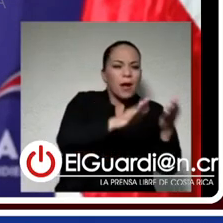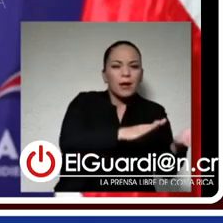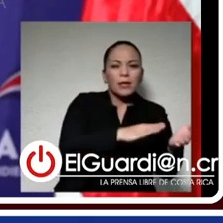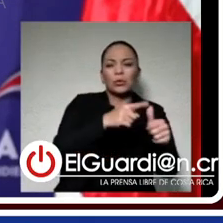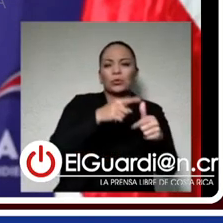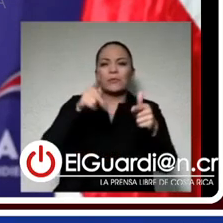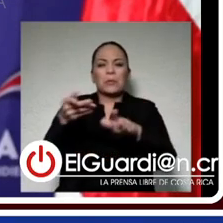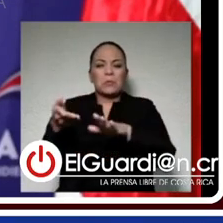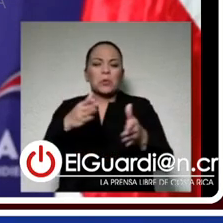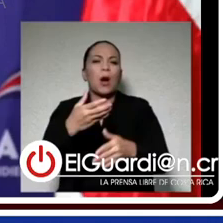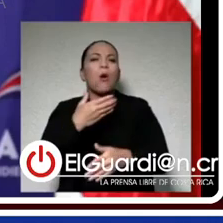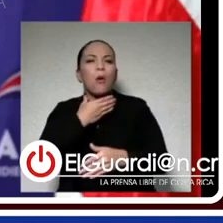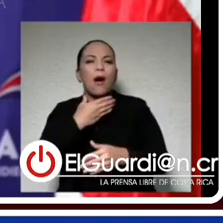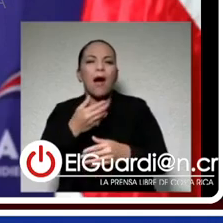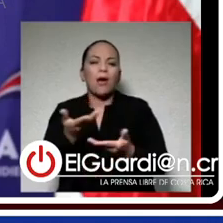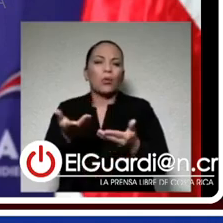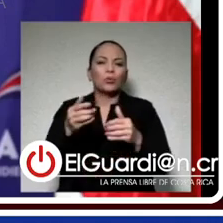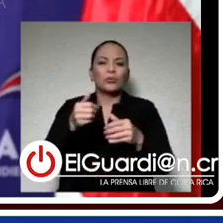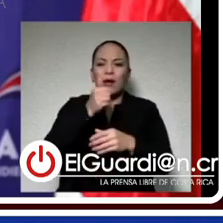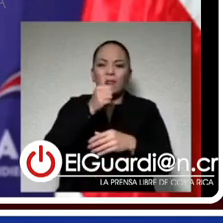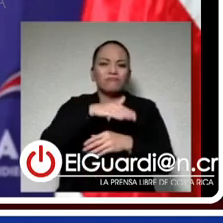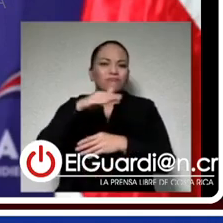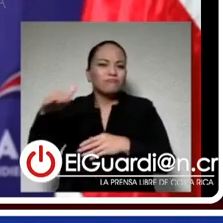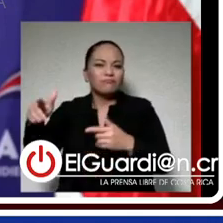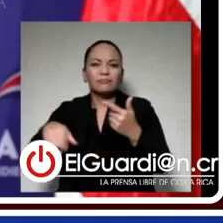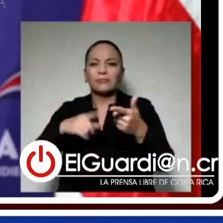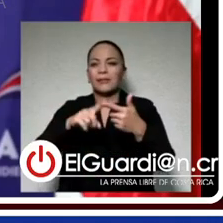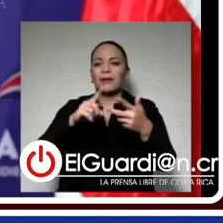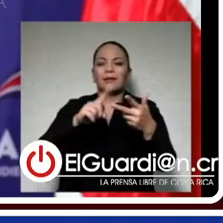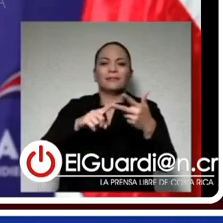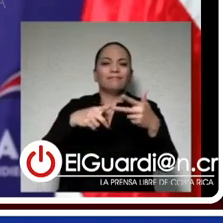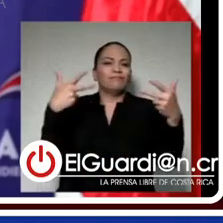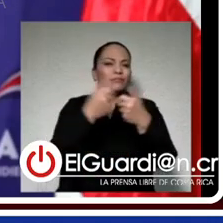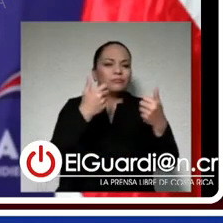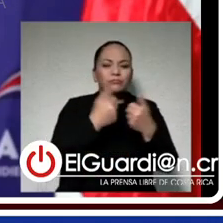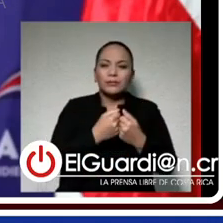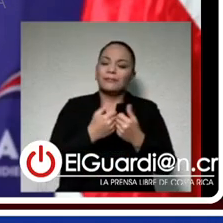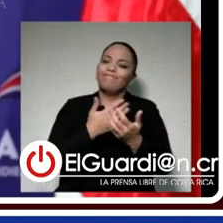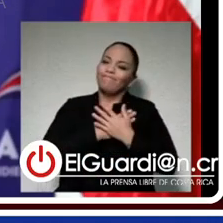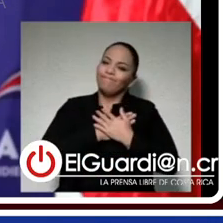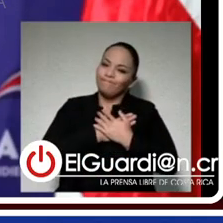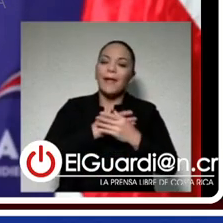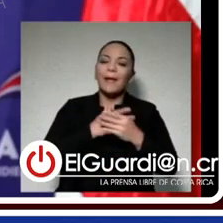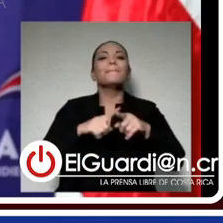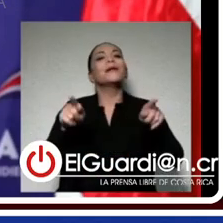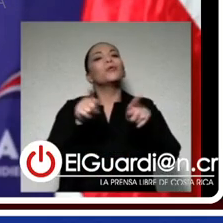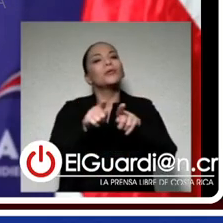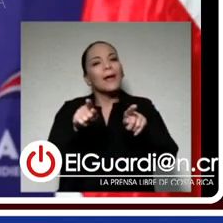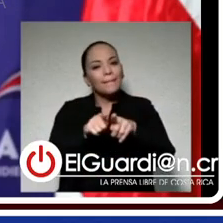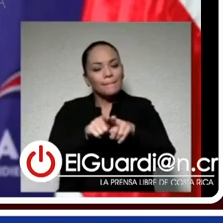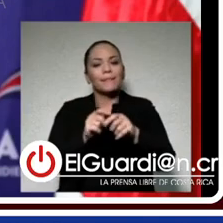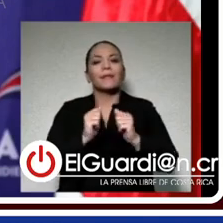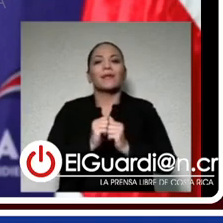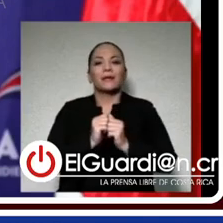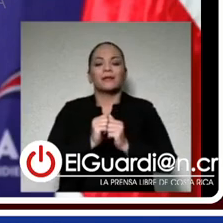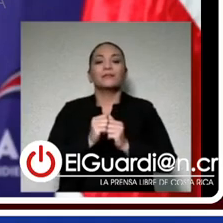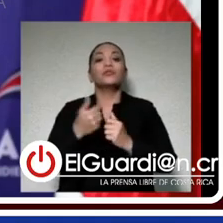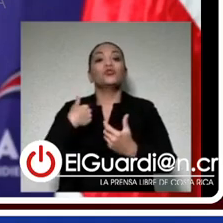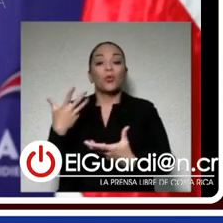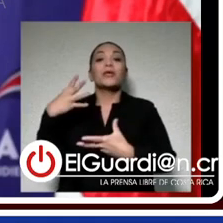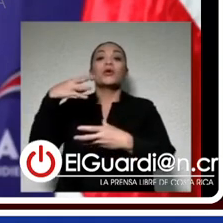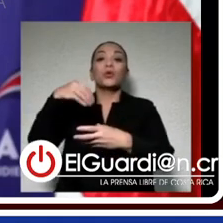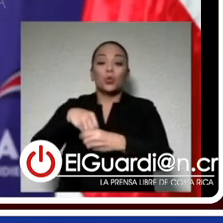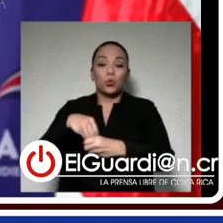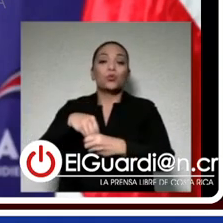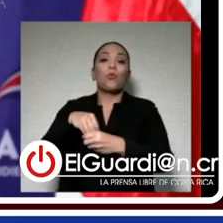ahogados, accidentes de tránsito. Mi más sentido pésame. Pero también incluyo en esas tragedias a la señora ministra de